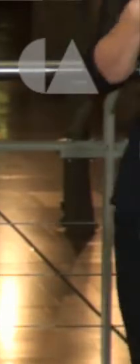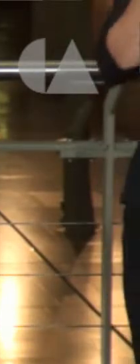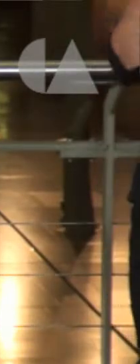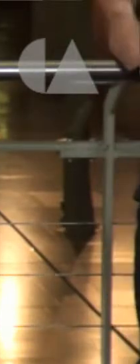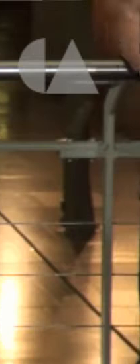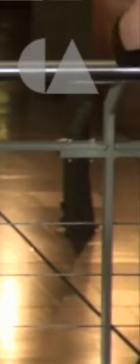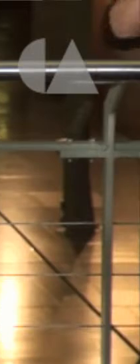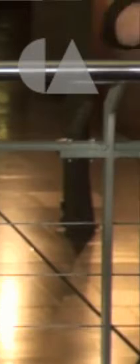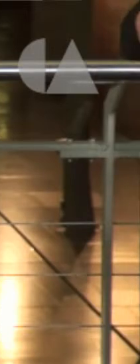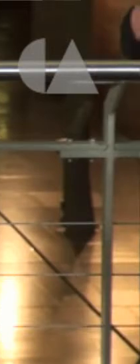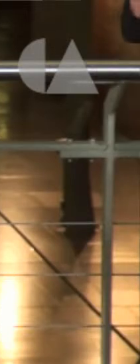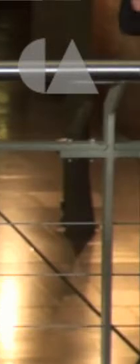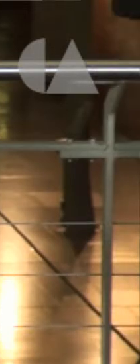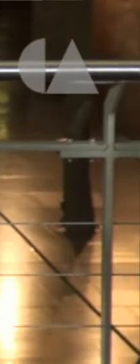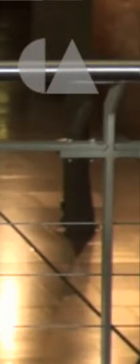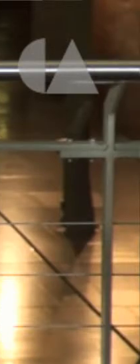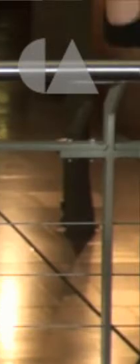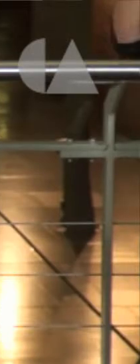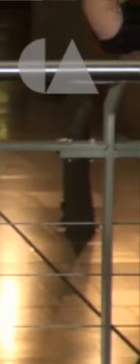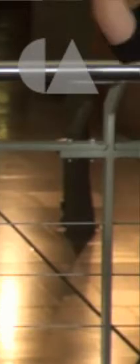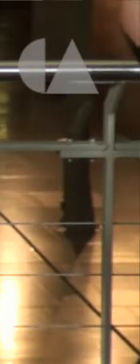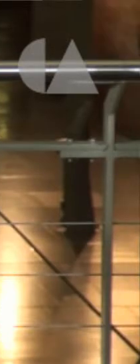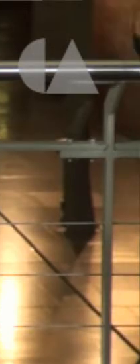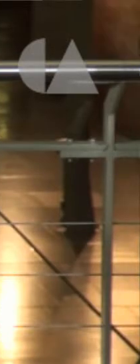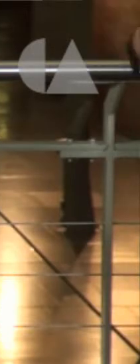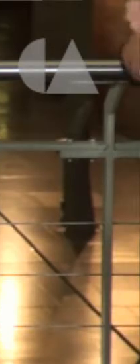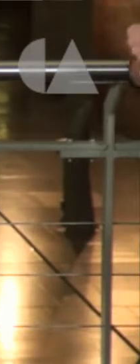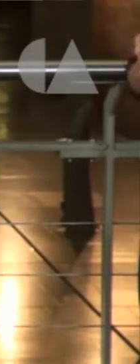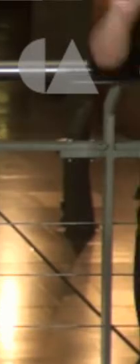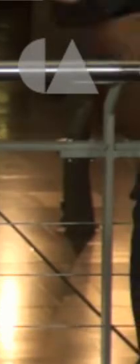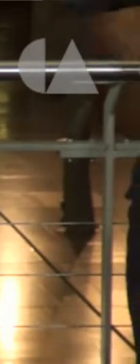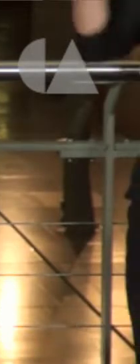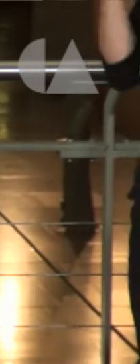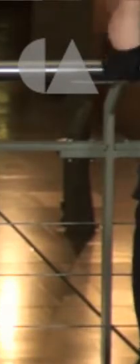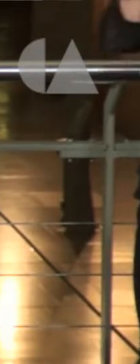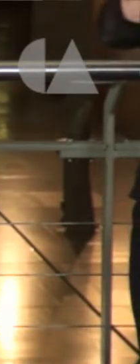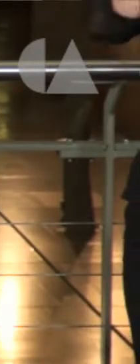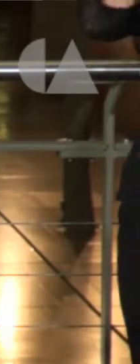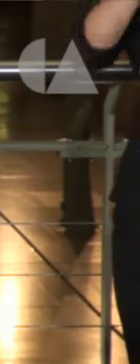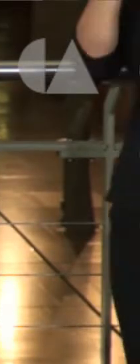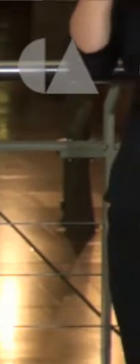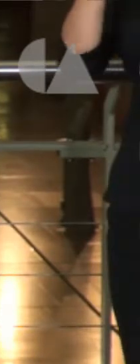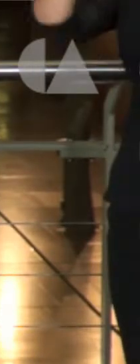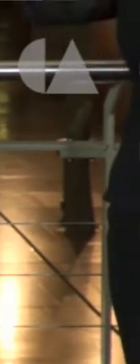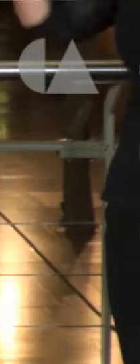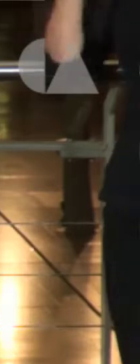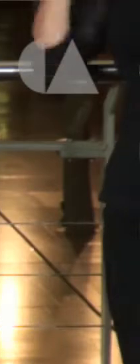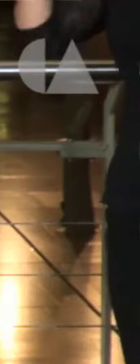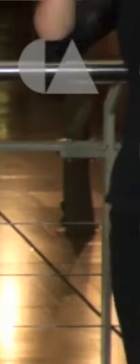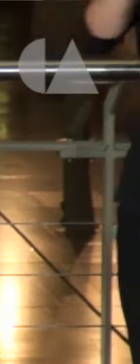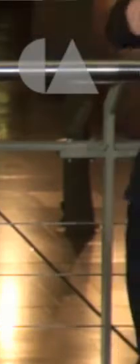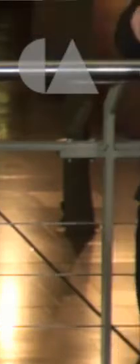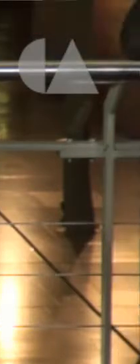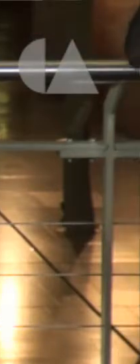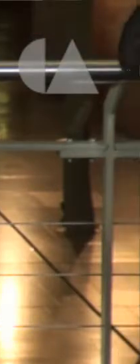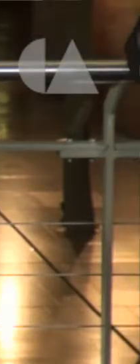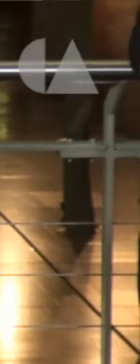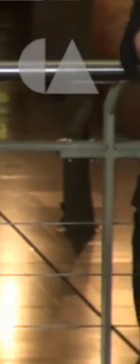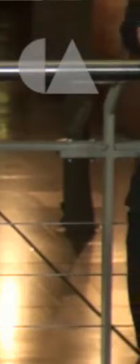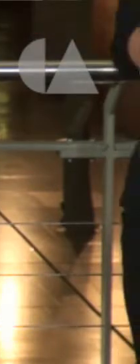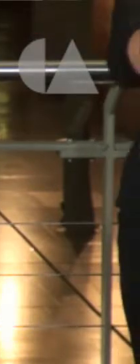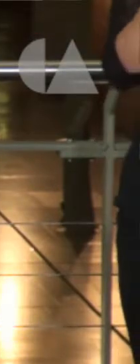gente que quizás te va a pegar o te va a mirar así y hay otros que te quieren en el libro sale una niña se llama rayen que